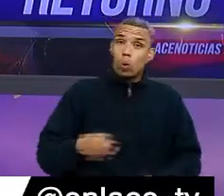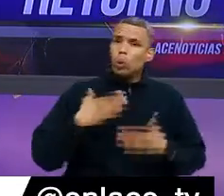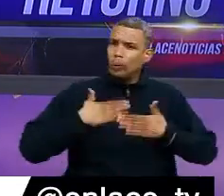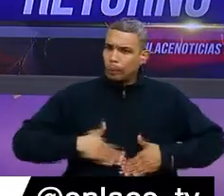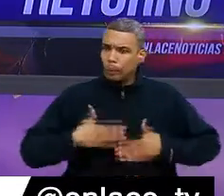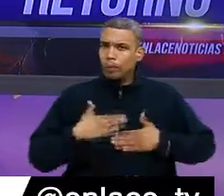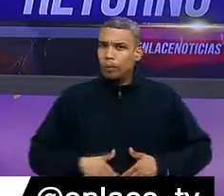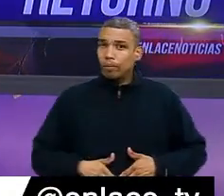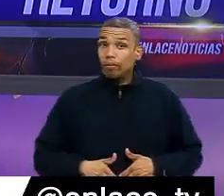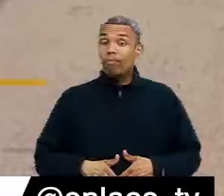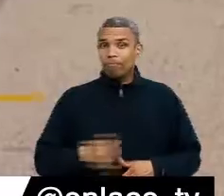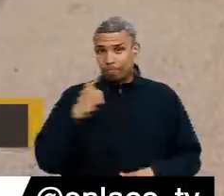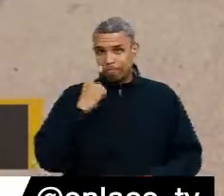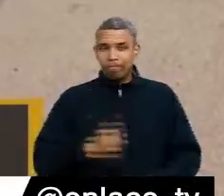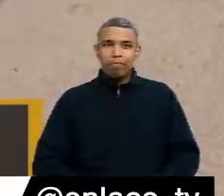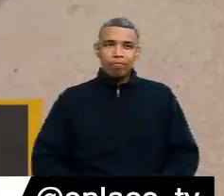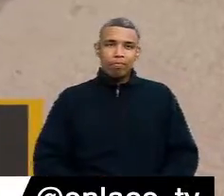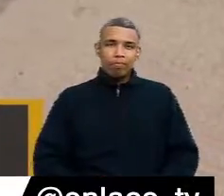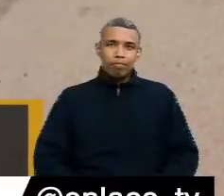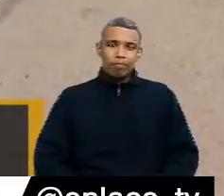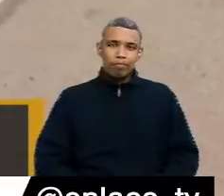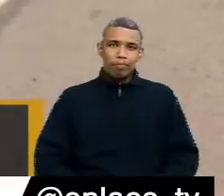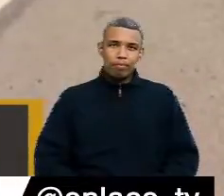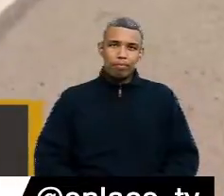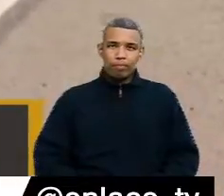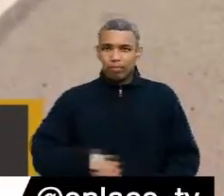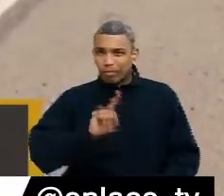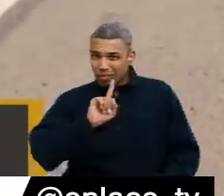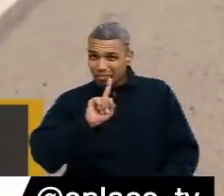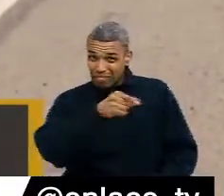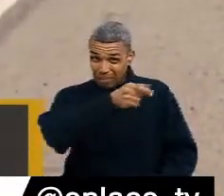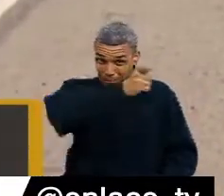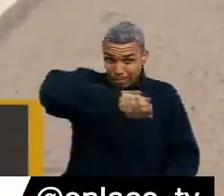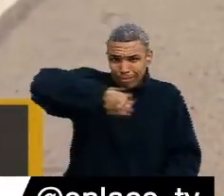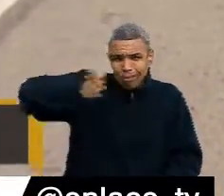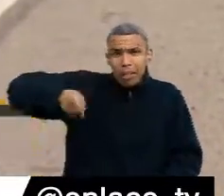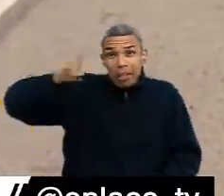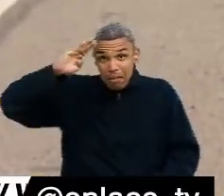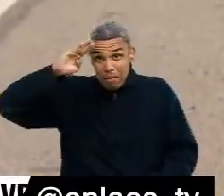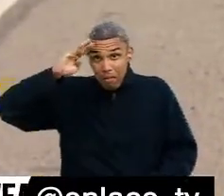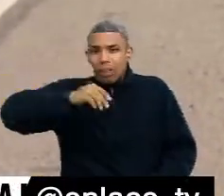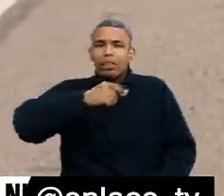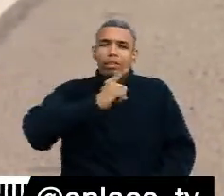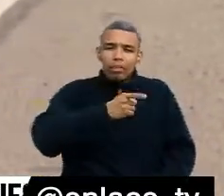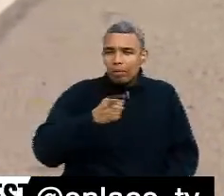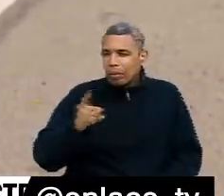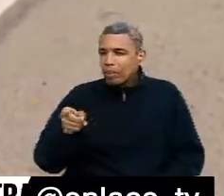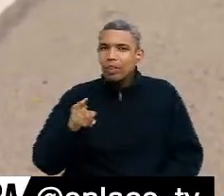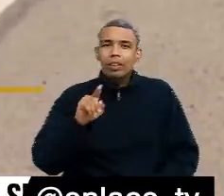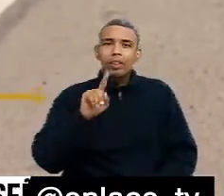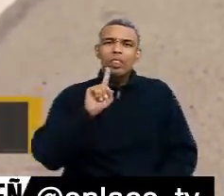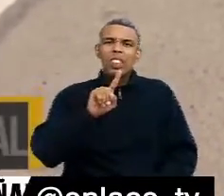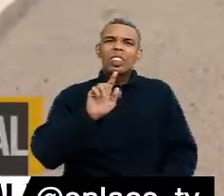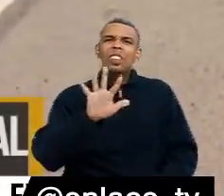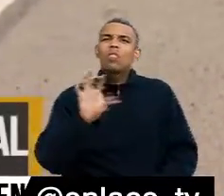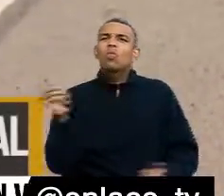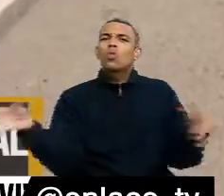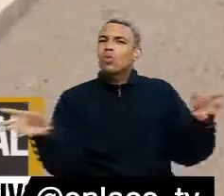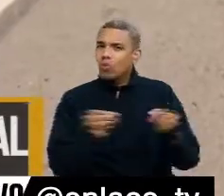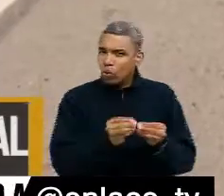conductores. En total, 250 uniformados de la Policía Nacional custodian la troncal del Magdalena Medio. De acuerdo con